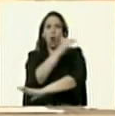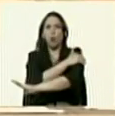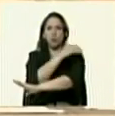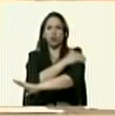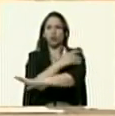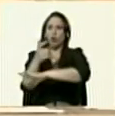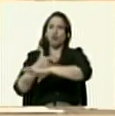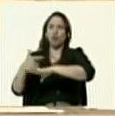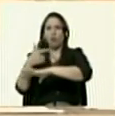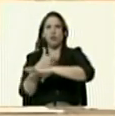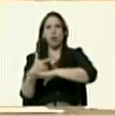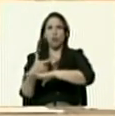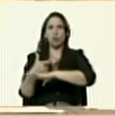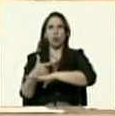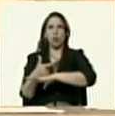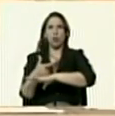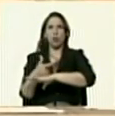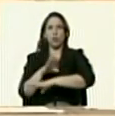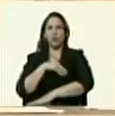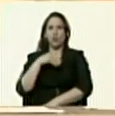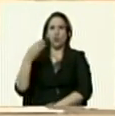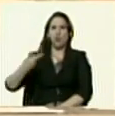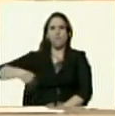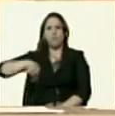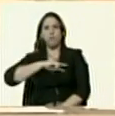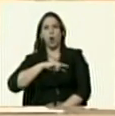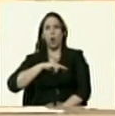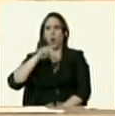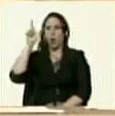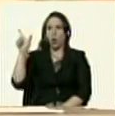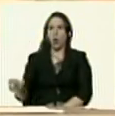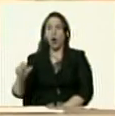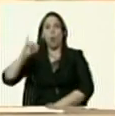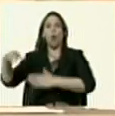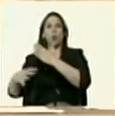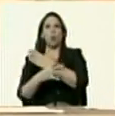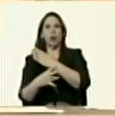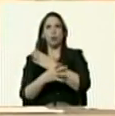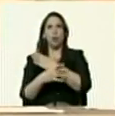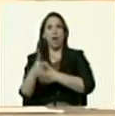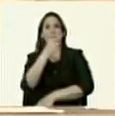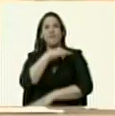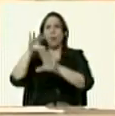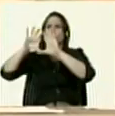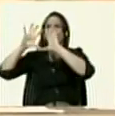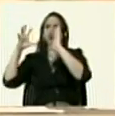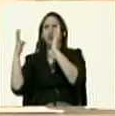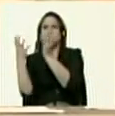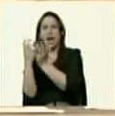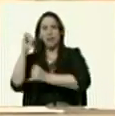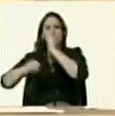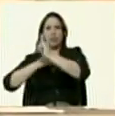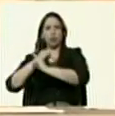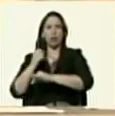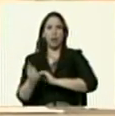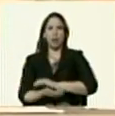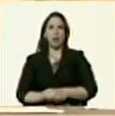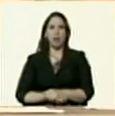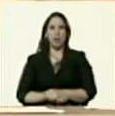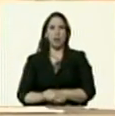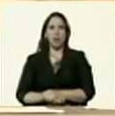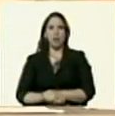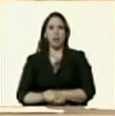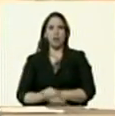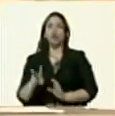gobierno fantasmagórico y falso del señor Juan Guaidó. Es su jefe mundial, internacional. Es su voz